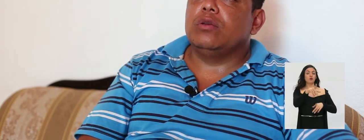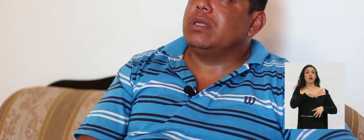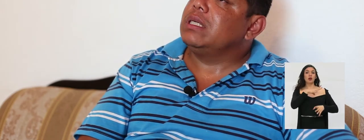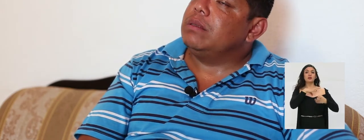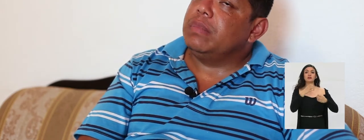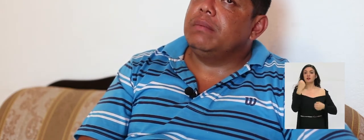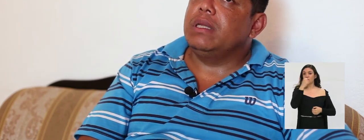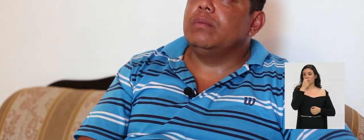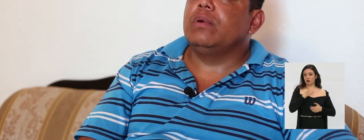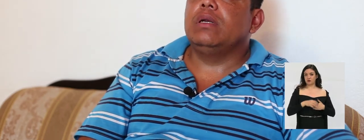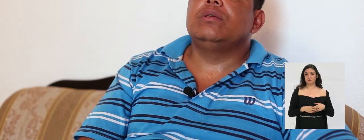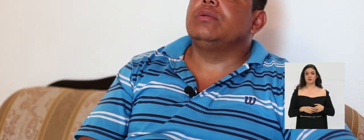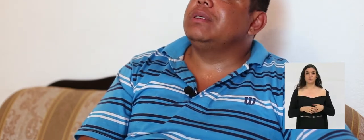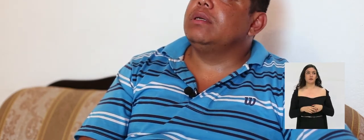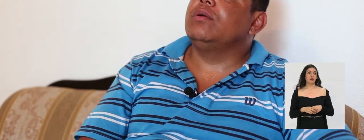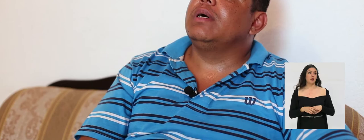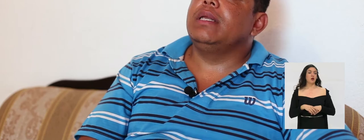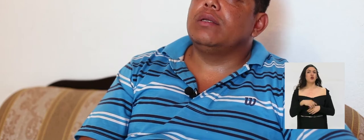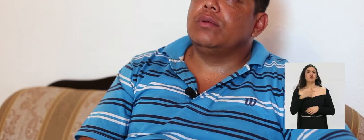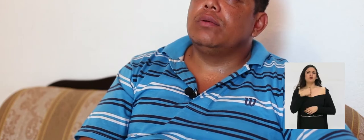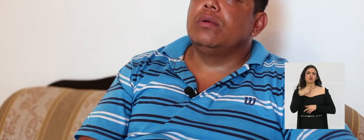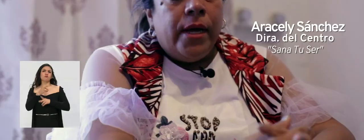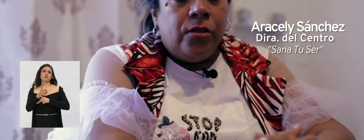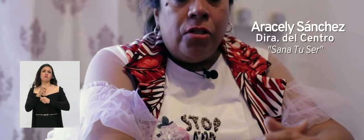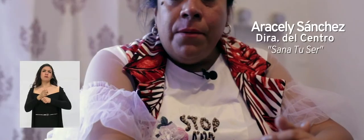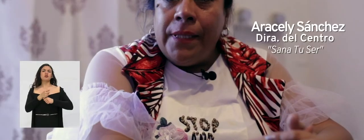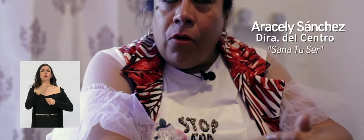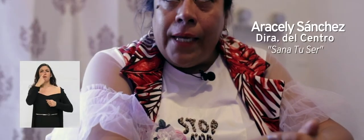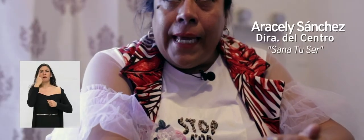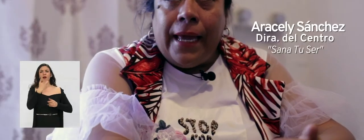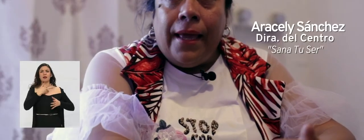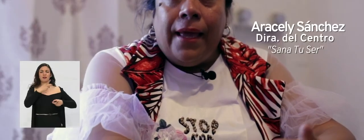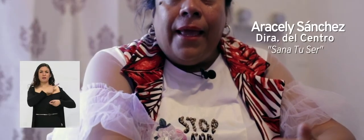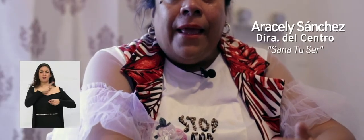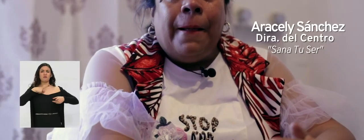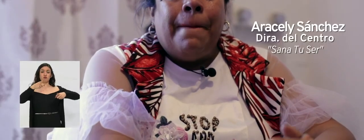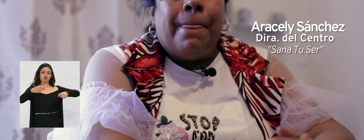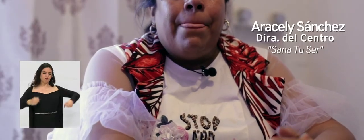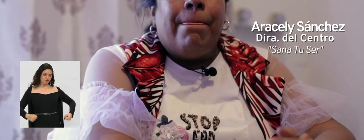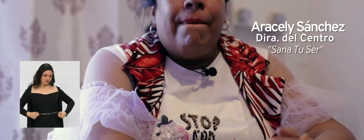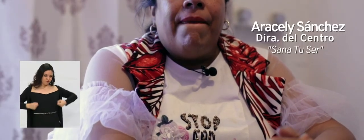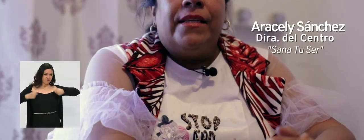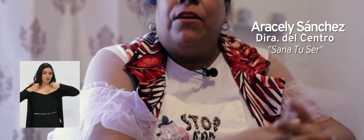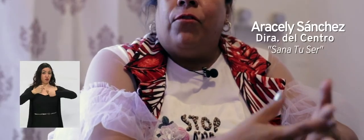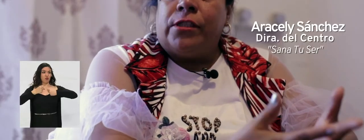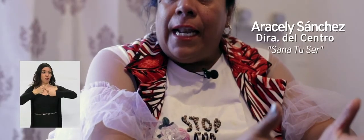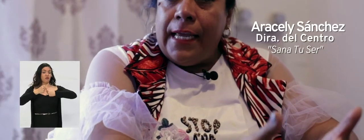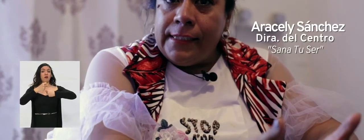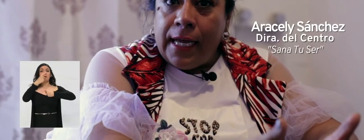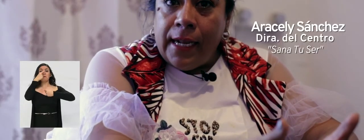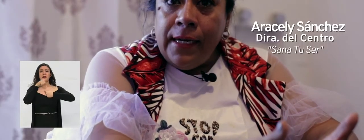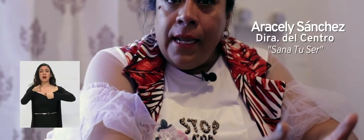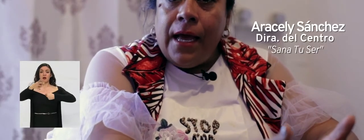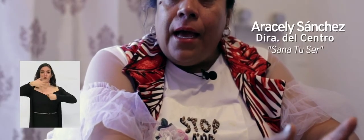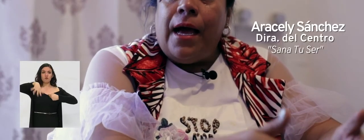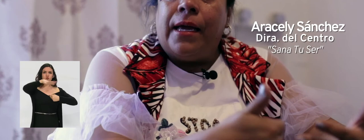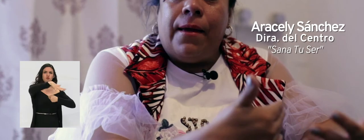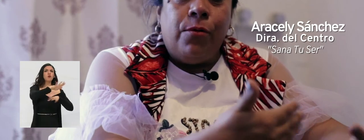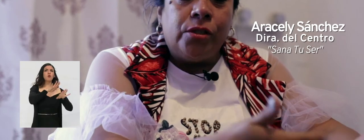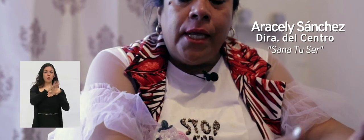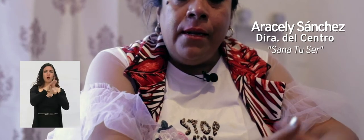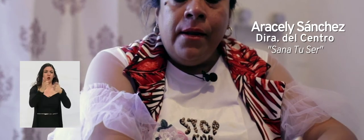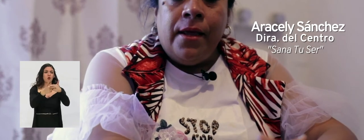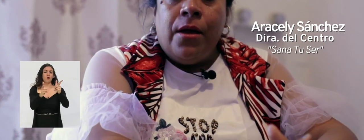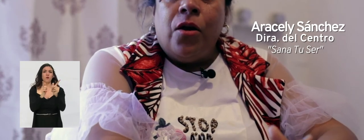te pisotee simplemente por el hecho de ser drogadicto. Pues yo los invito a que se fortalezcan, a